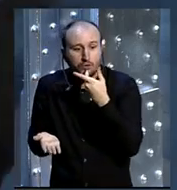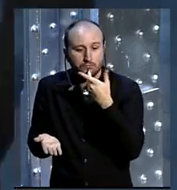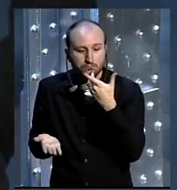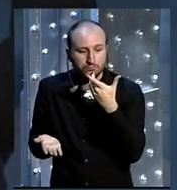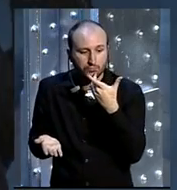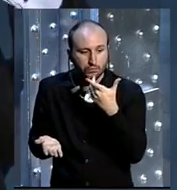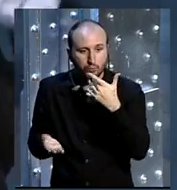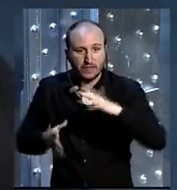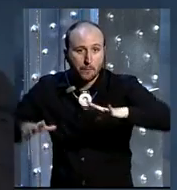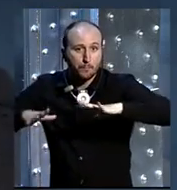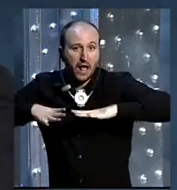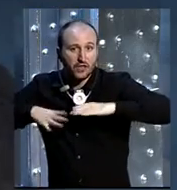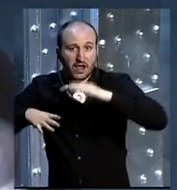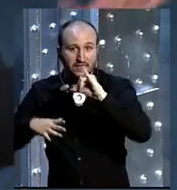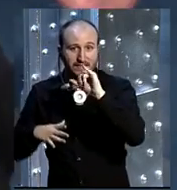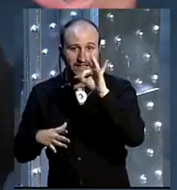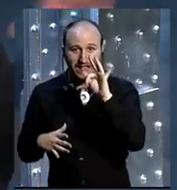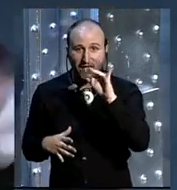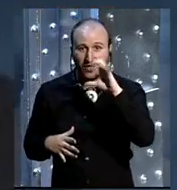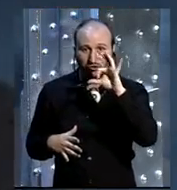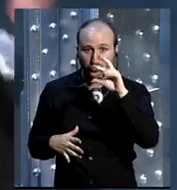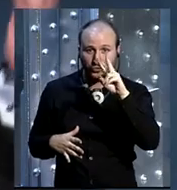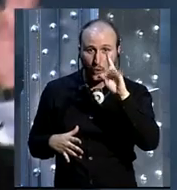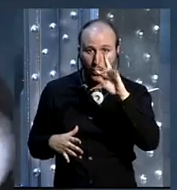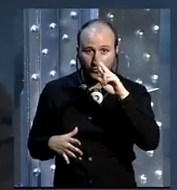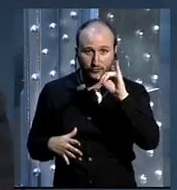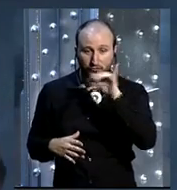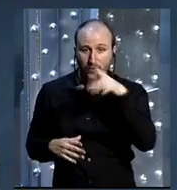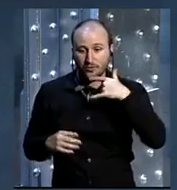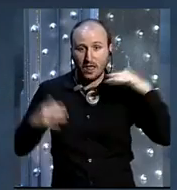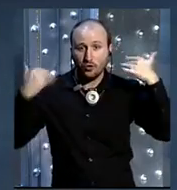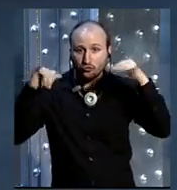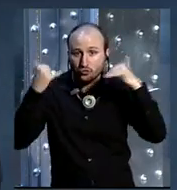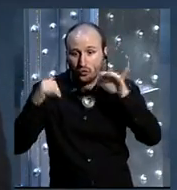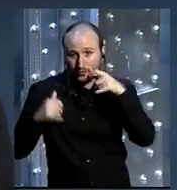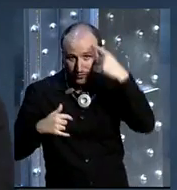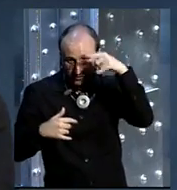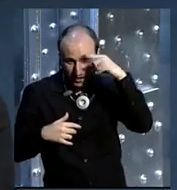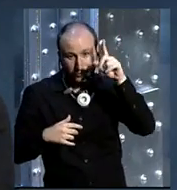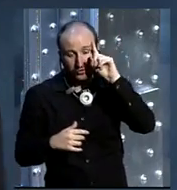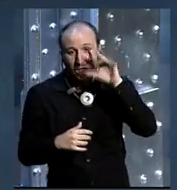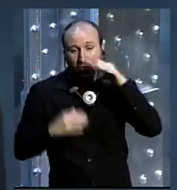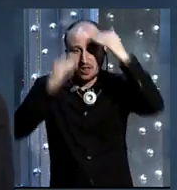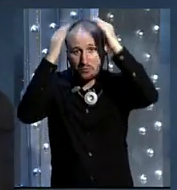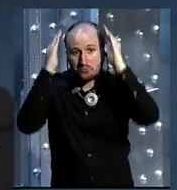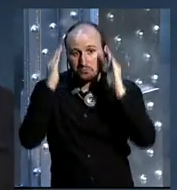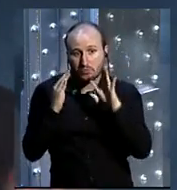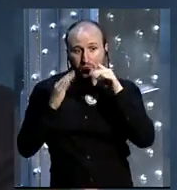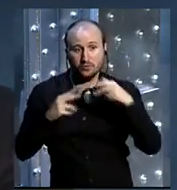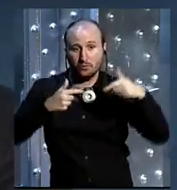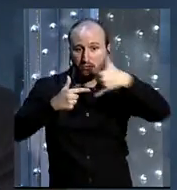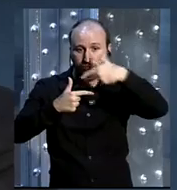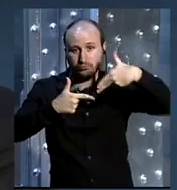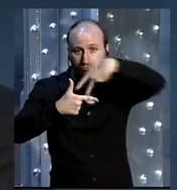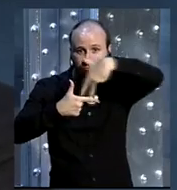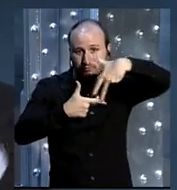vacaciones de kitesurfing. No sé si saben lo que es el kitesurfing. Tienen una tabla de windsurf a la que atan una cometa y es muy